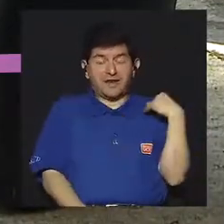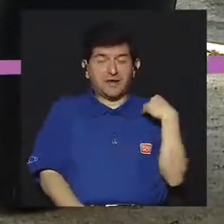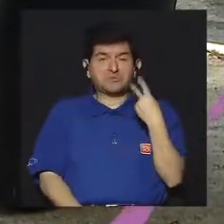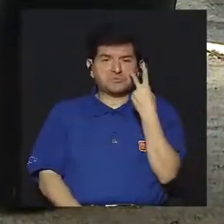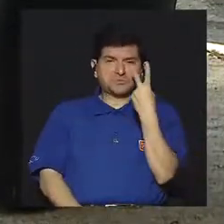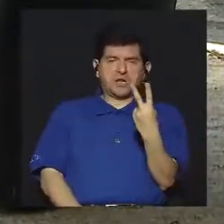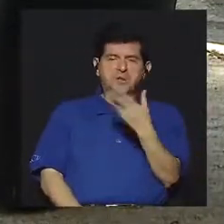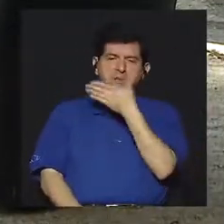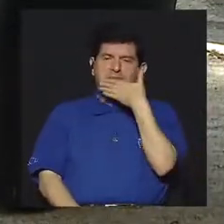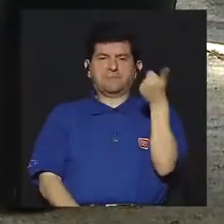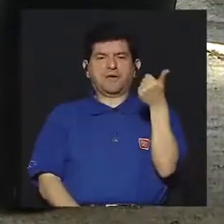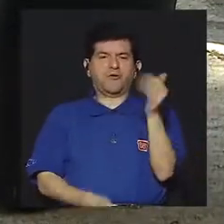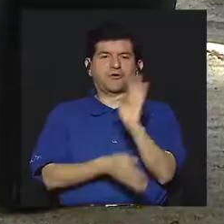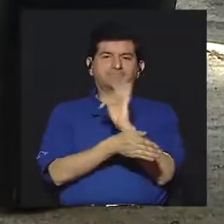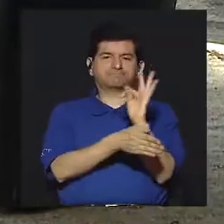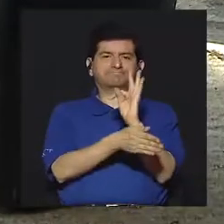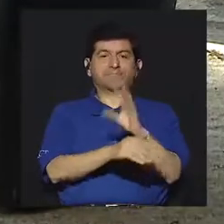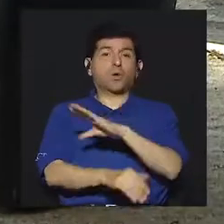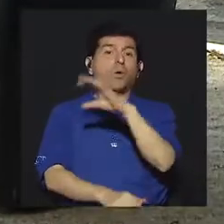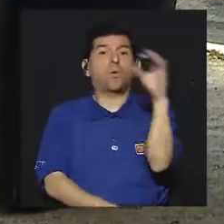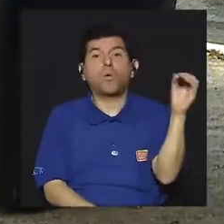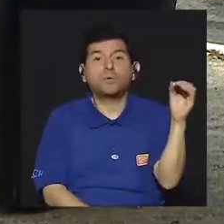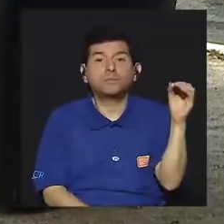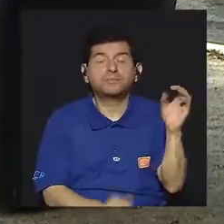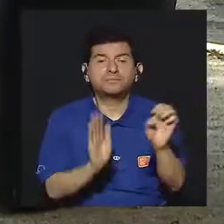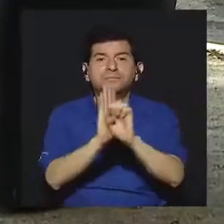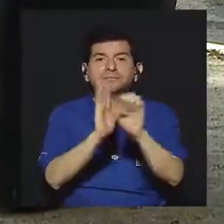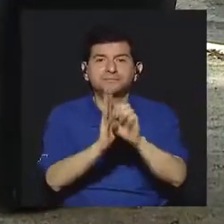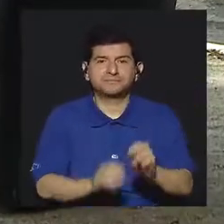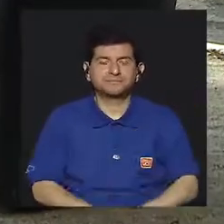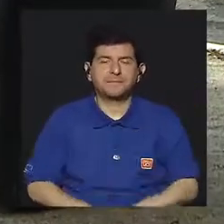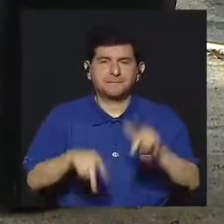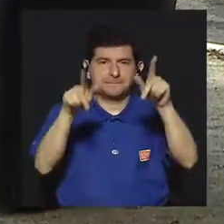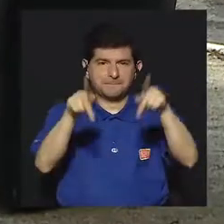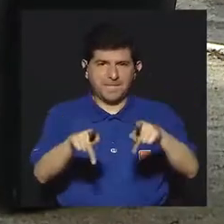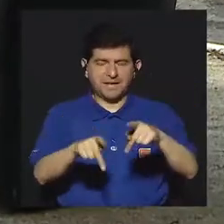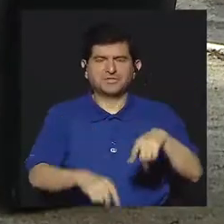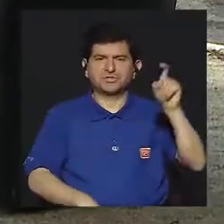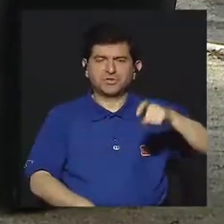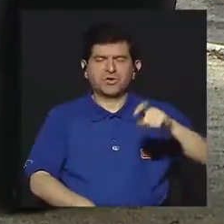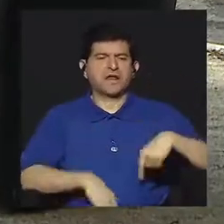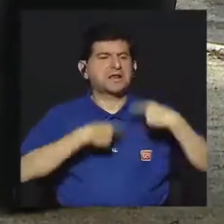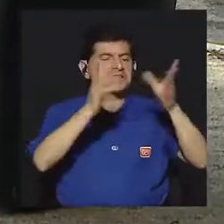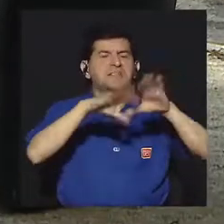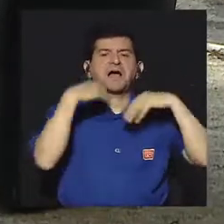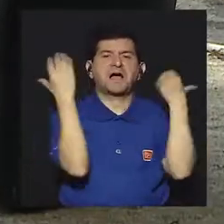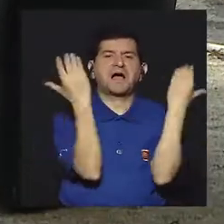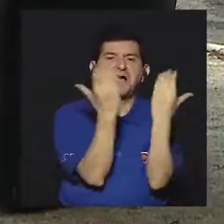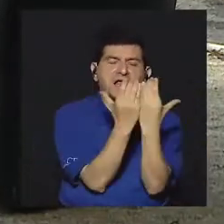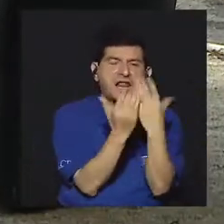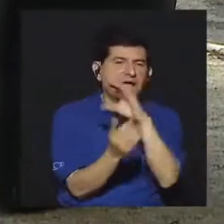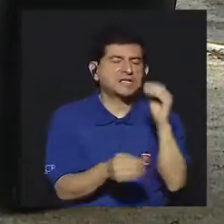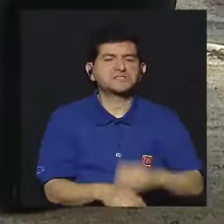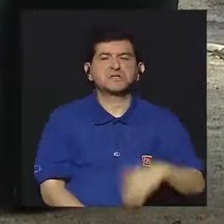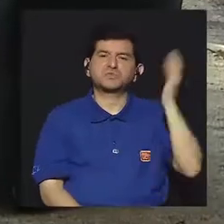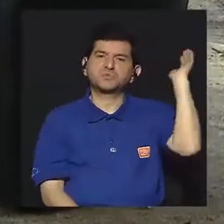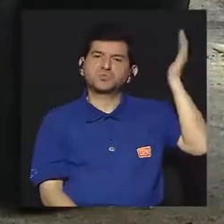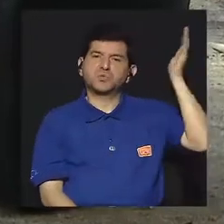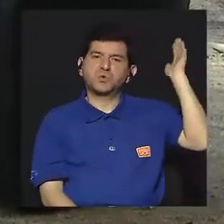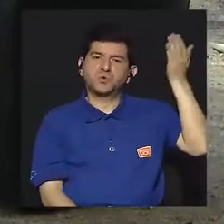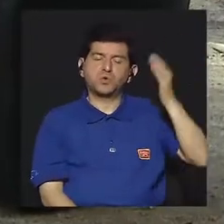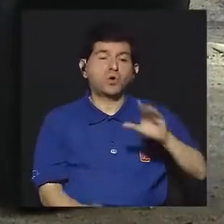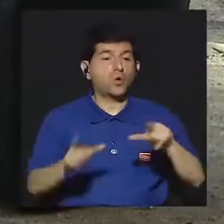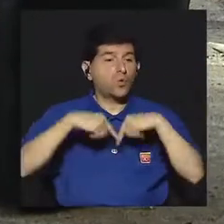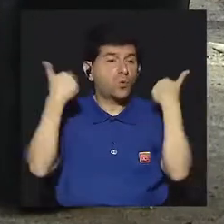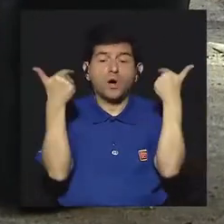pues pueda ver muchísimo mejor la televisión. O, por ejemplo, si la persona necesita ir a clases, necesita ir a